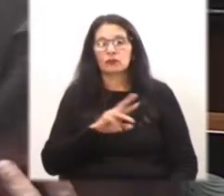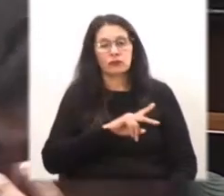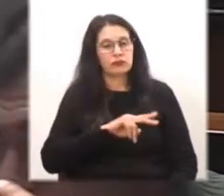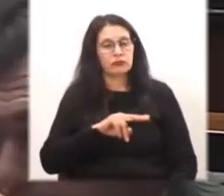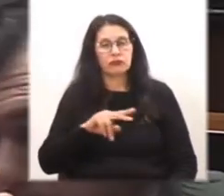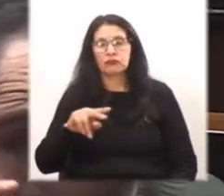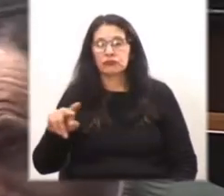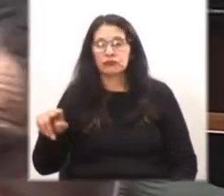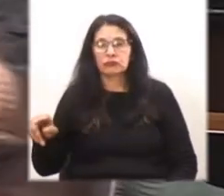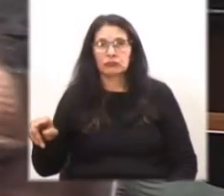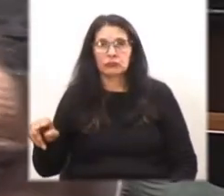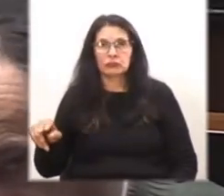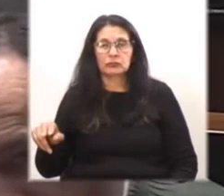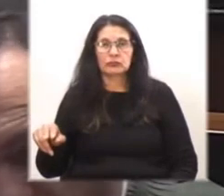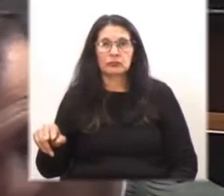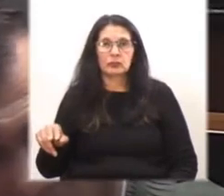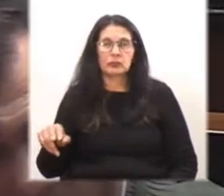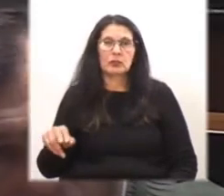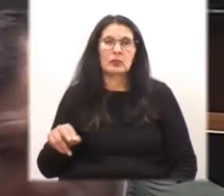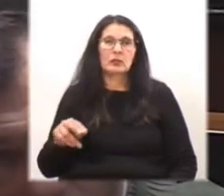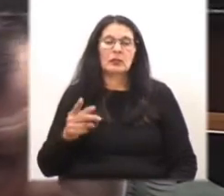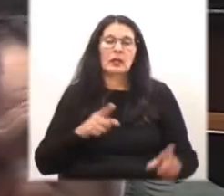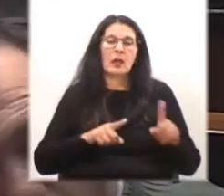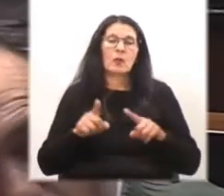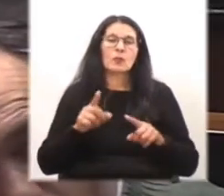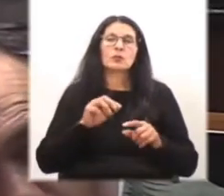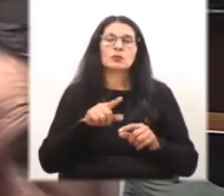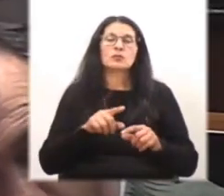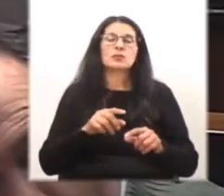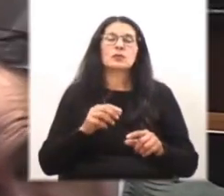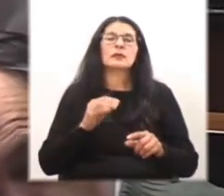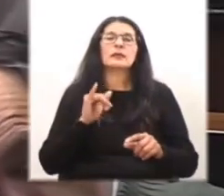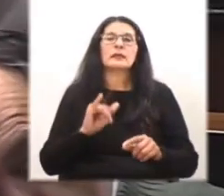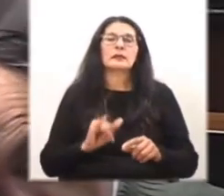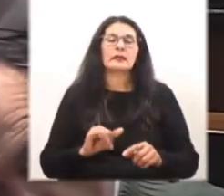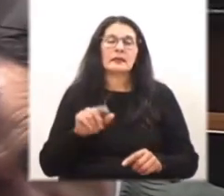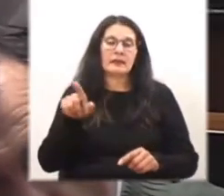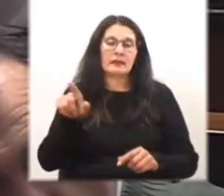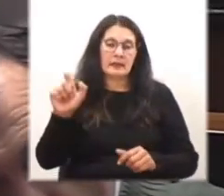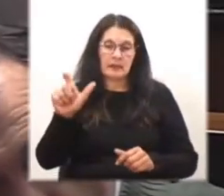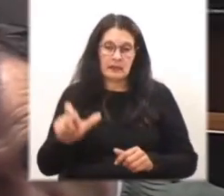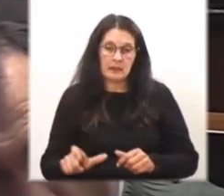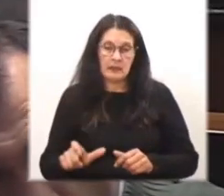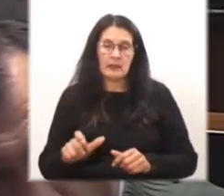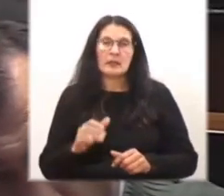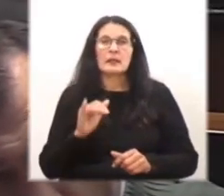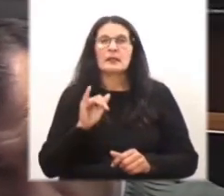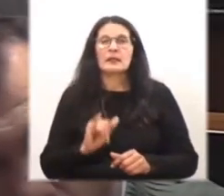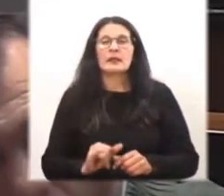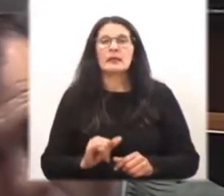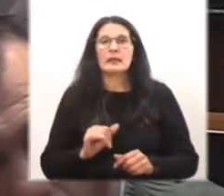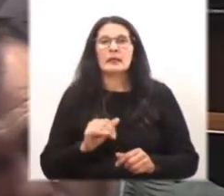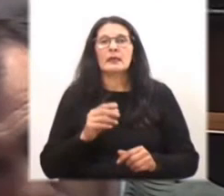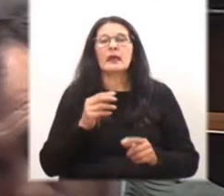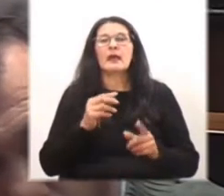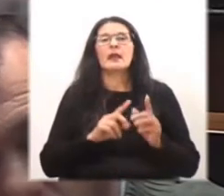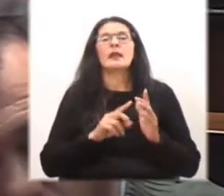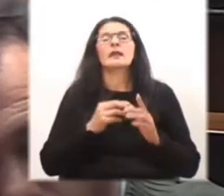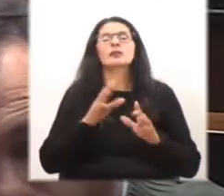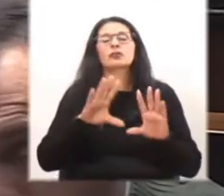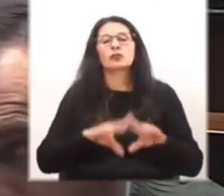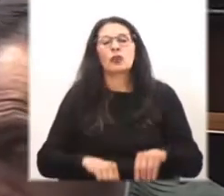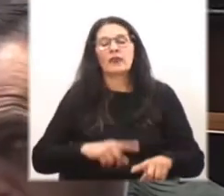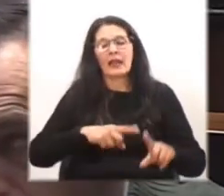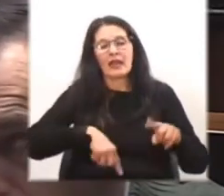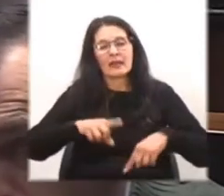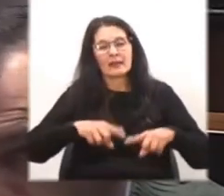términos la conducción y el liderazgo de Albizu, pero sobre todo el norte de la gestión que Albizu